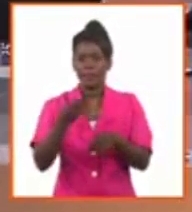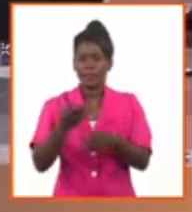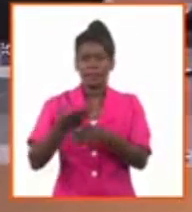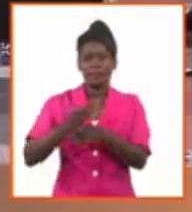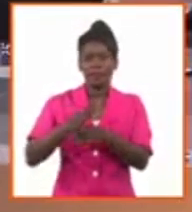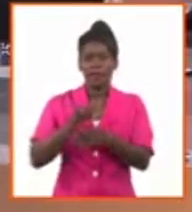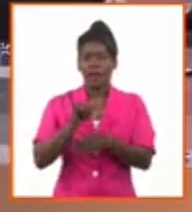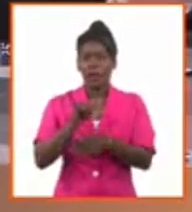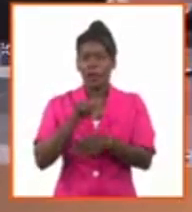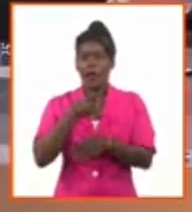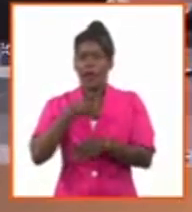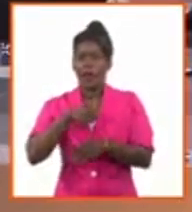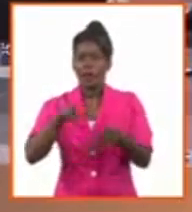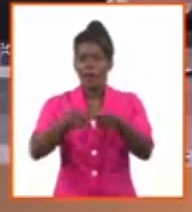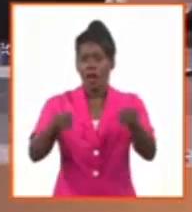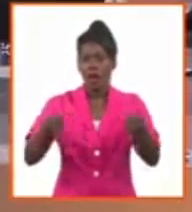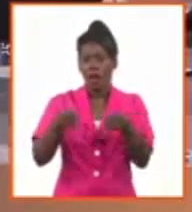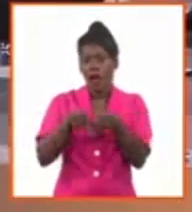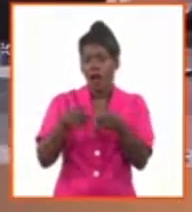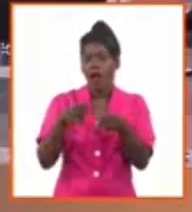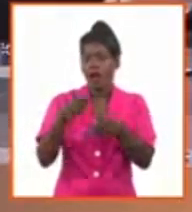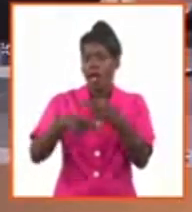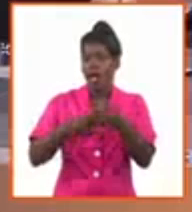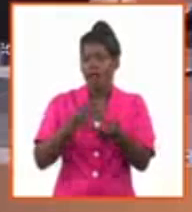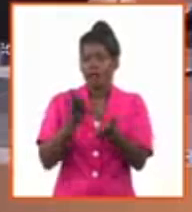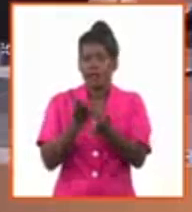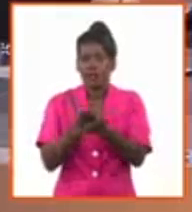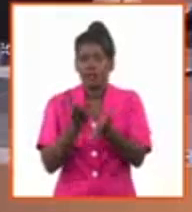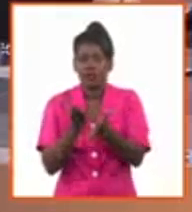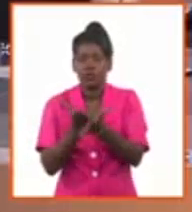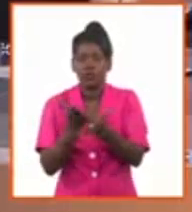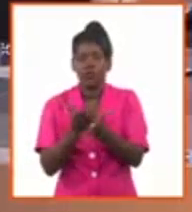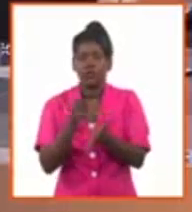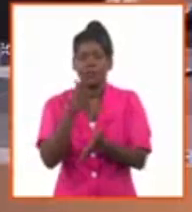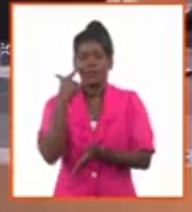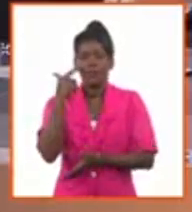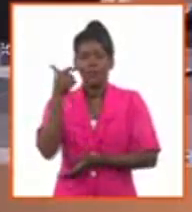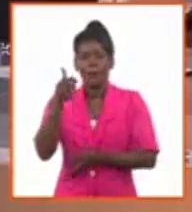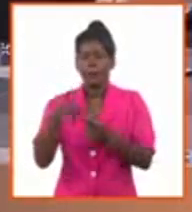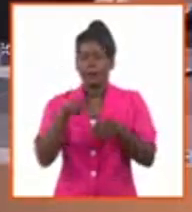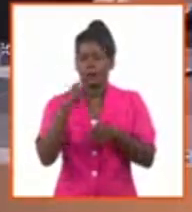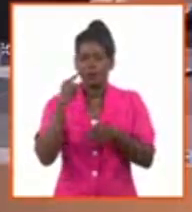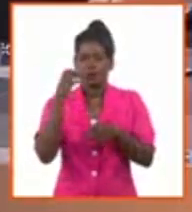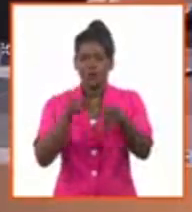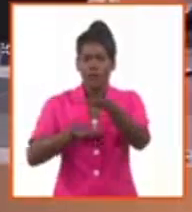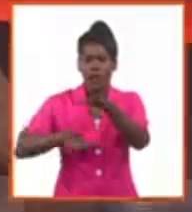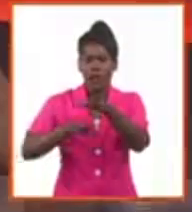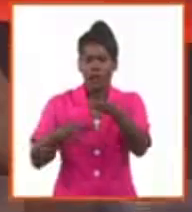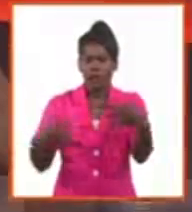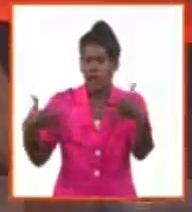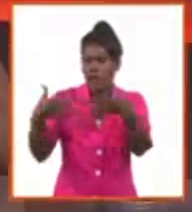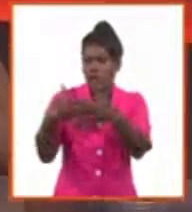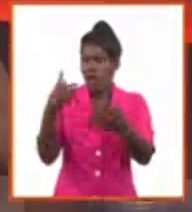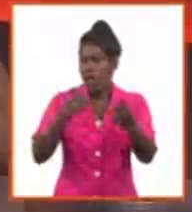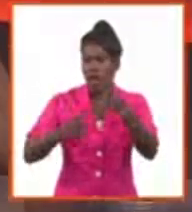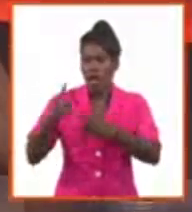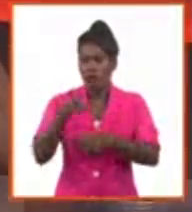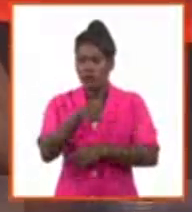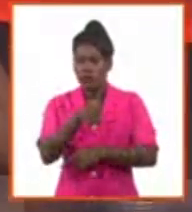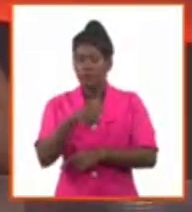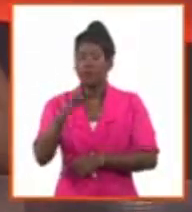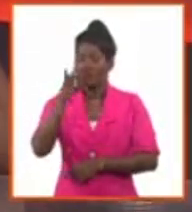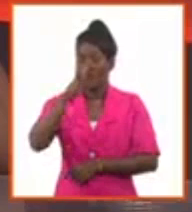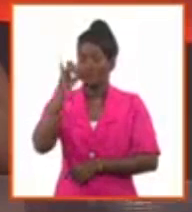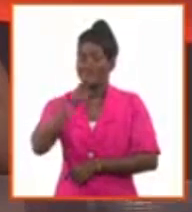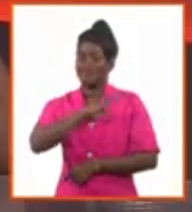más o menos el equivalente al aula de clases, y por eso es tan importante ese colectivo primario en el trabajo de la FEU, ¿no? En